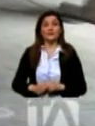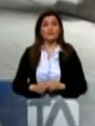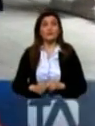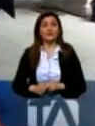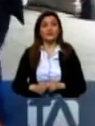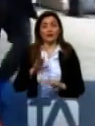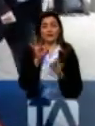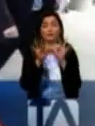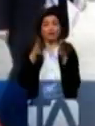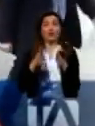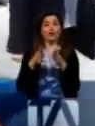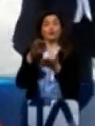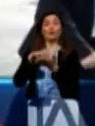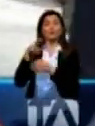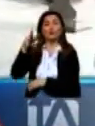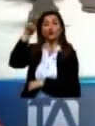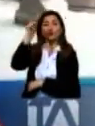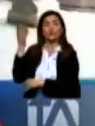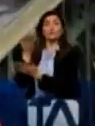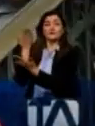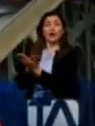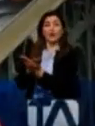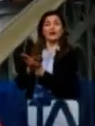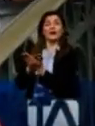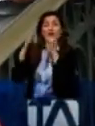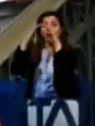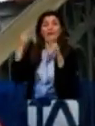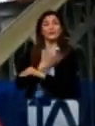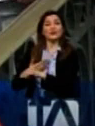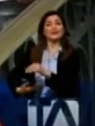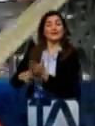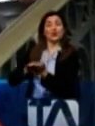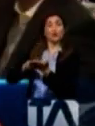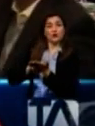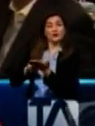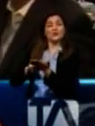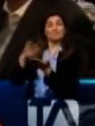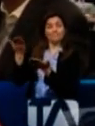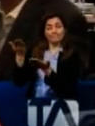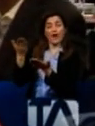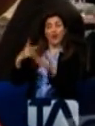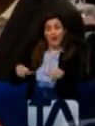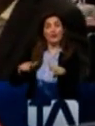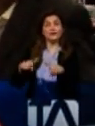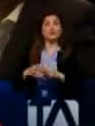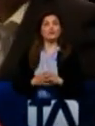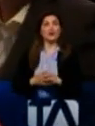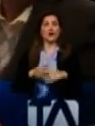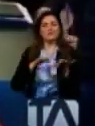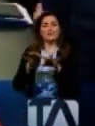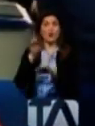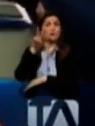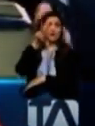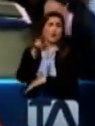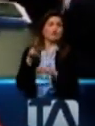Son los prefectos de las provincias del norte que llegaron hasta el Palacio de Gobierno para reunirse con el primer mandatario. Durante el encuentro le explicaron su visión respecto a